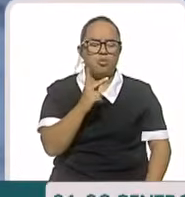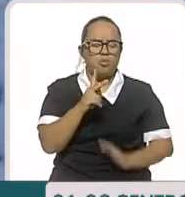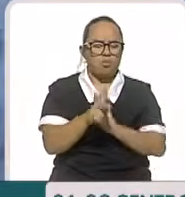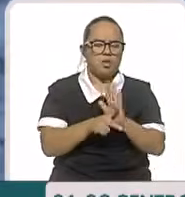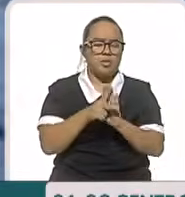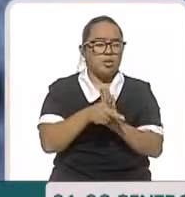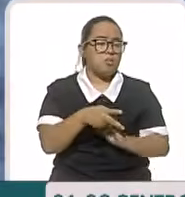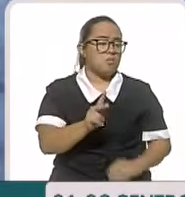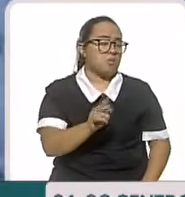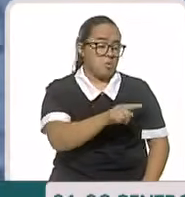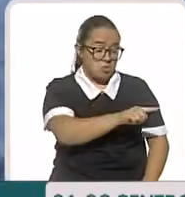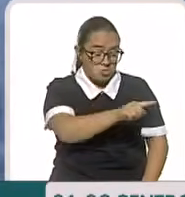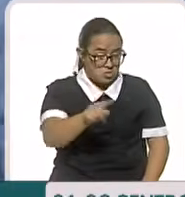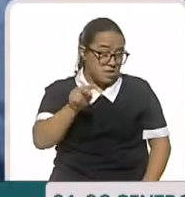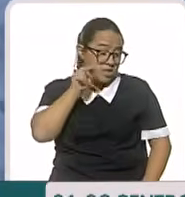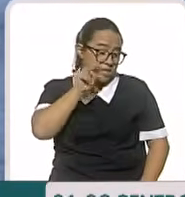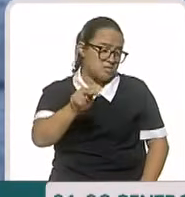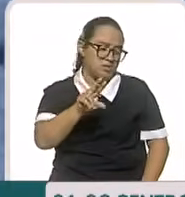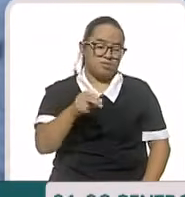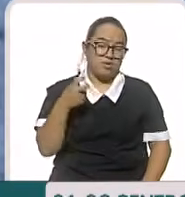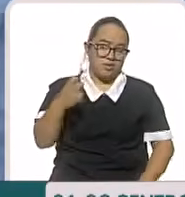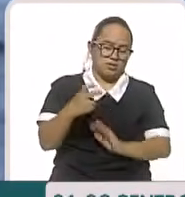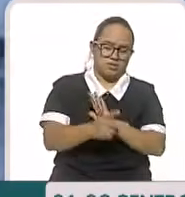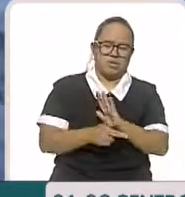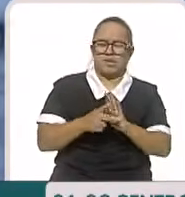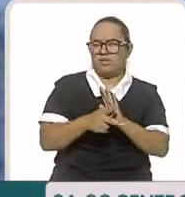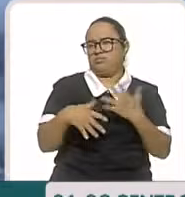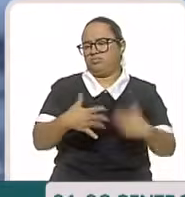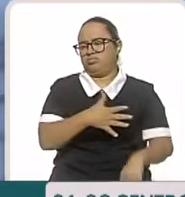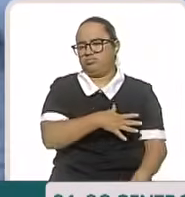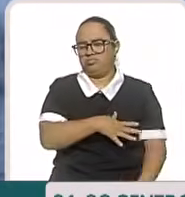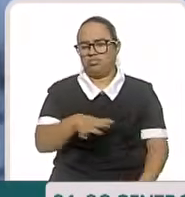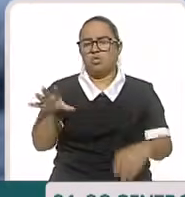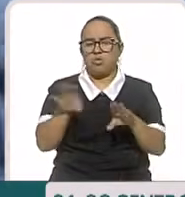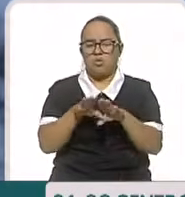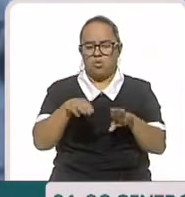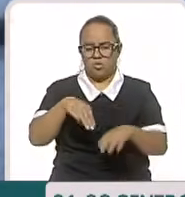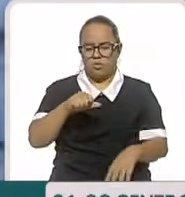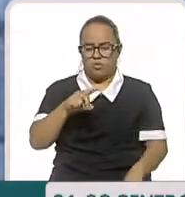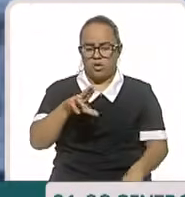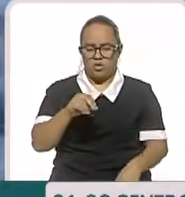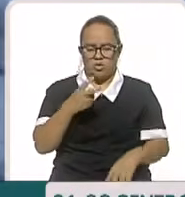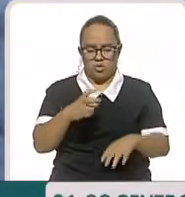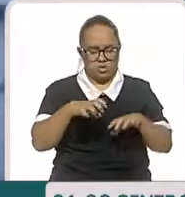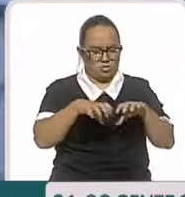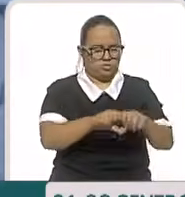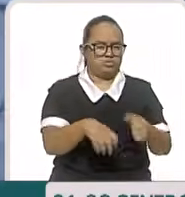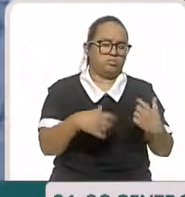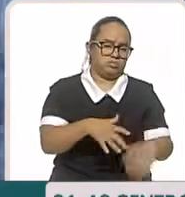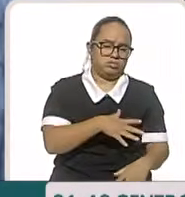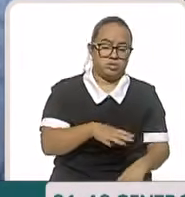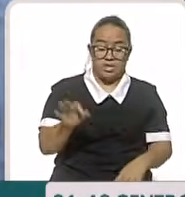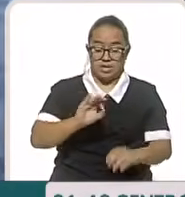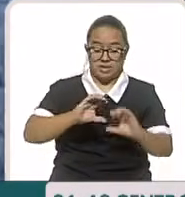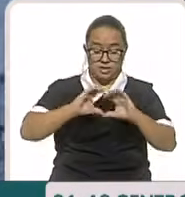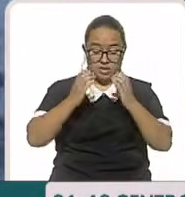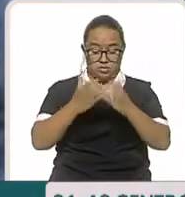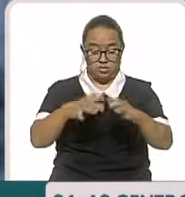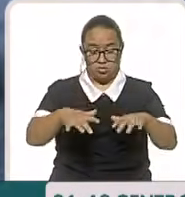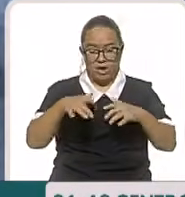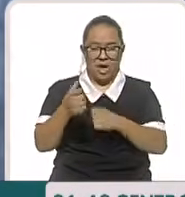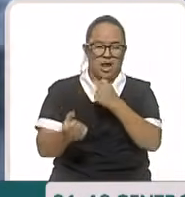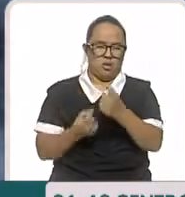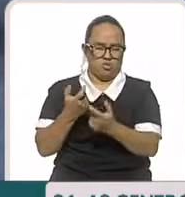ustedes quizás, pero realmente el video es sorprendente sobre cómo se detuvo a Nicolás Maduro, que seguramente los congresistas de